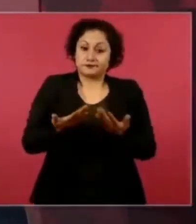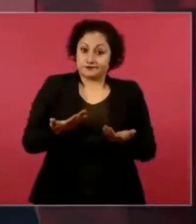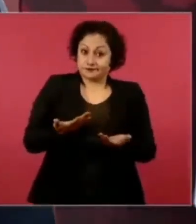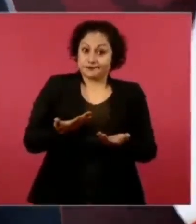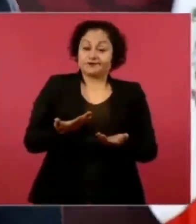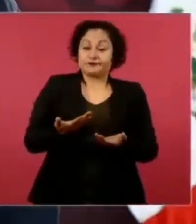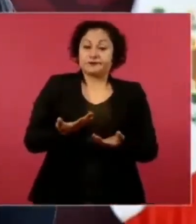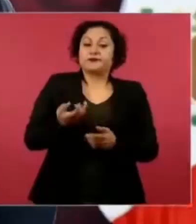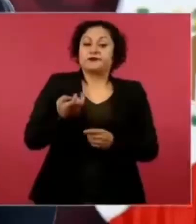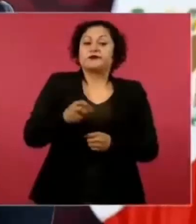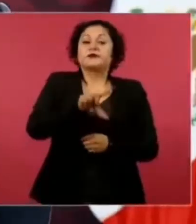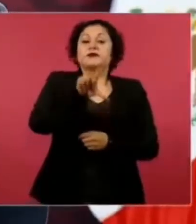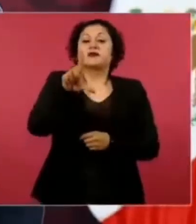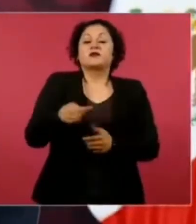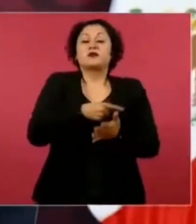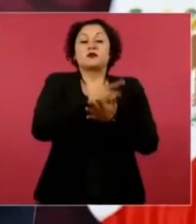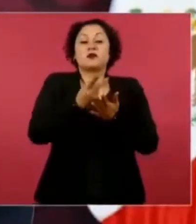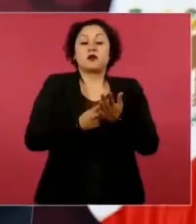Georges de butaintería